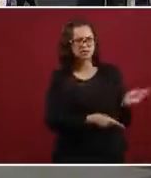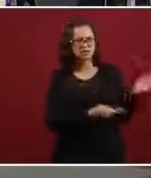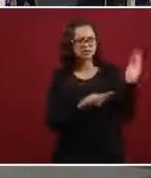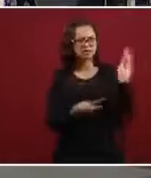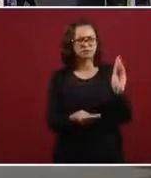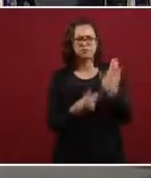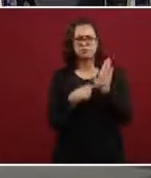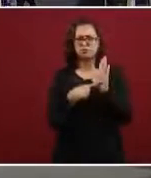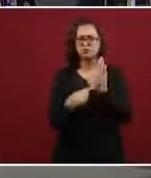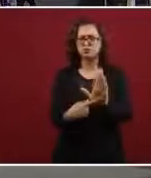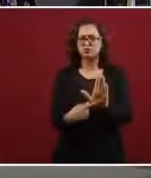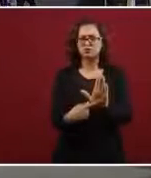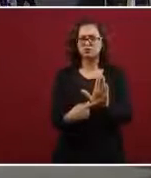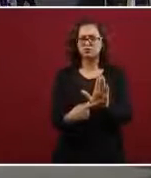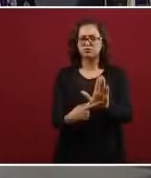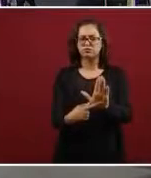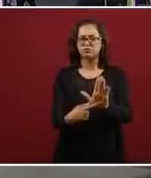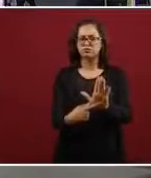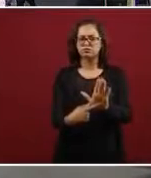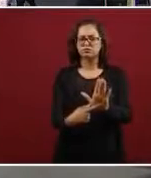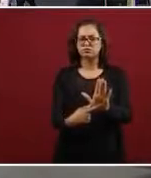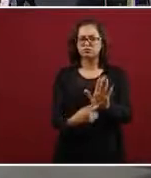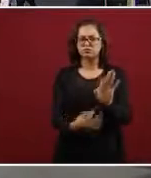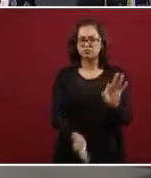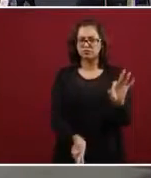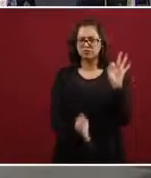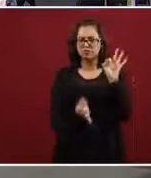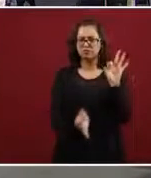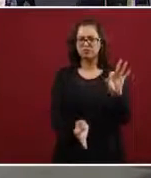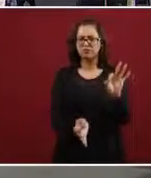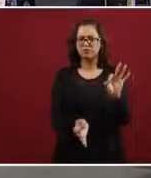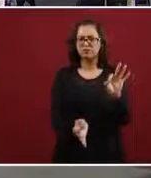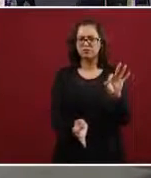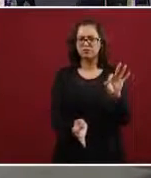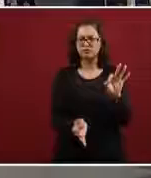Sirve hasta para